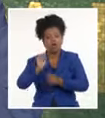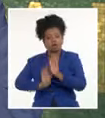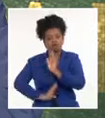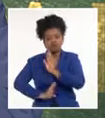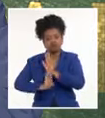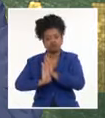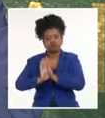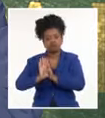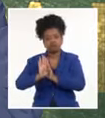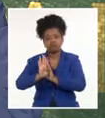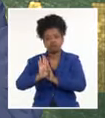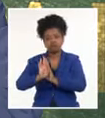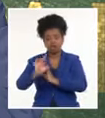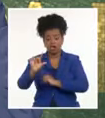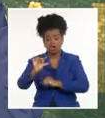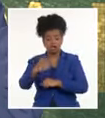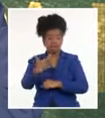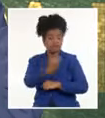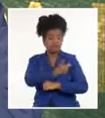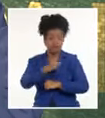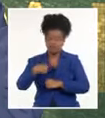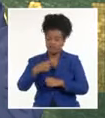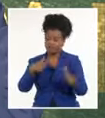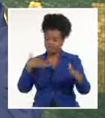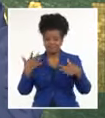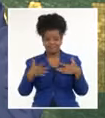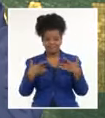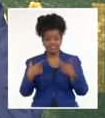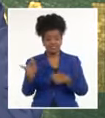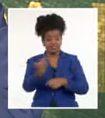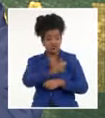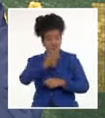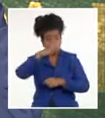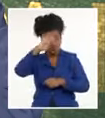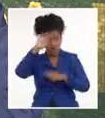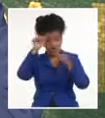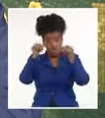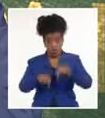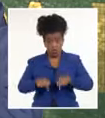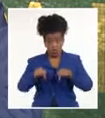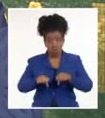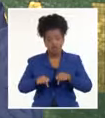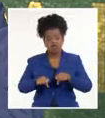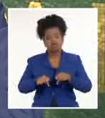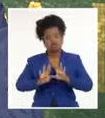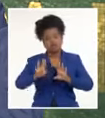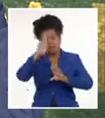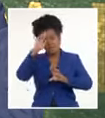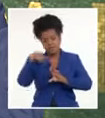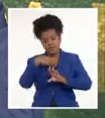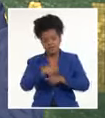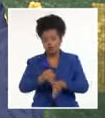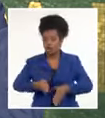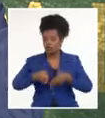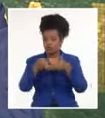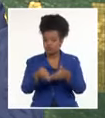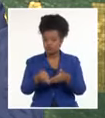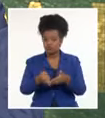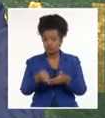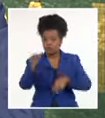estamos muy, muy contentos que las vacunas cubanas ahora están, como sus médicos, salvando vidas en